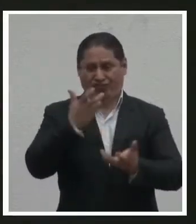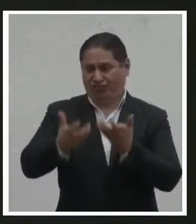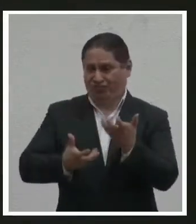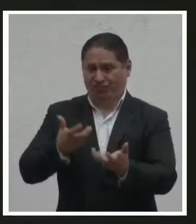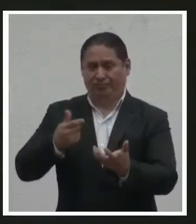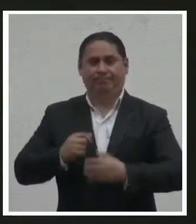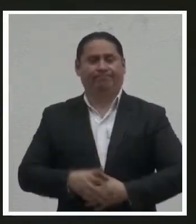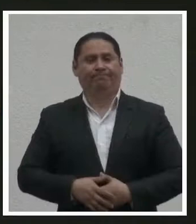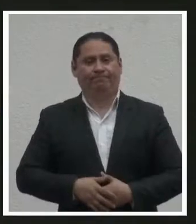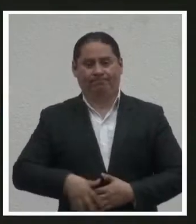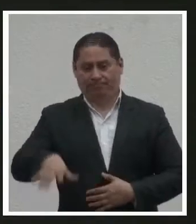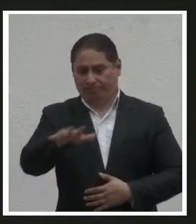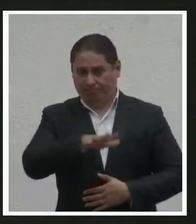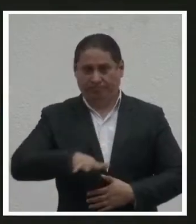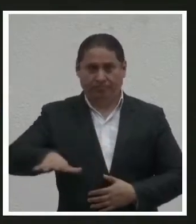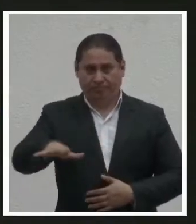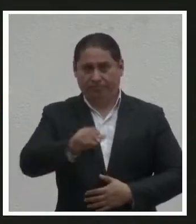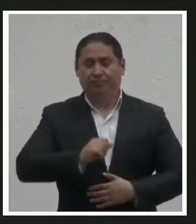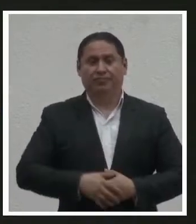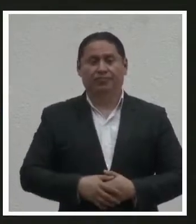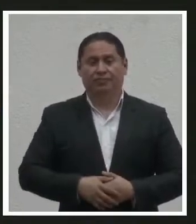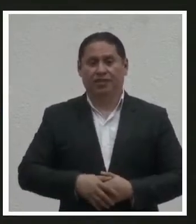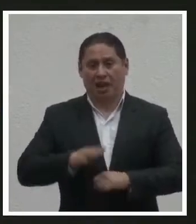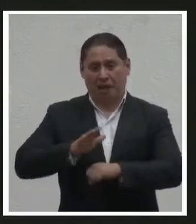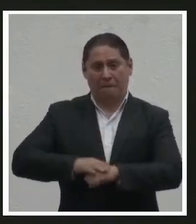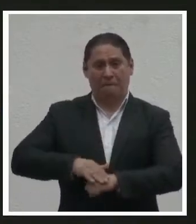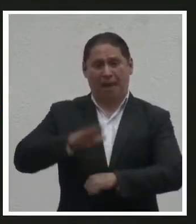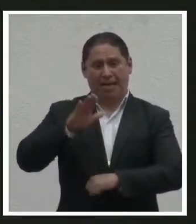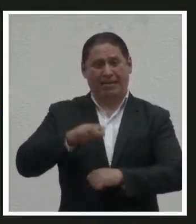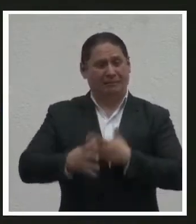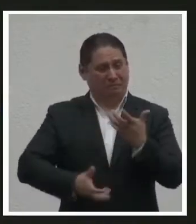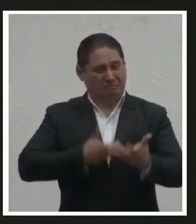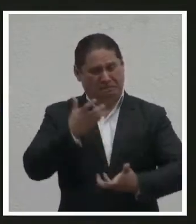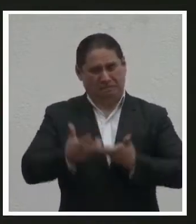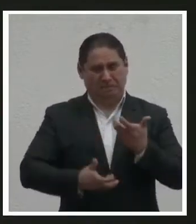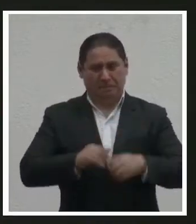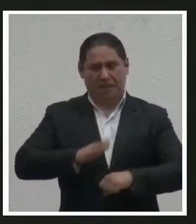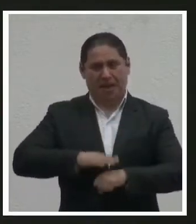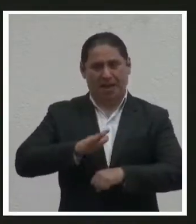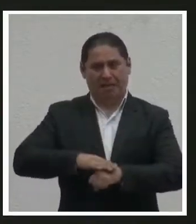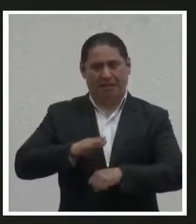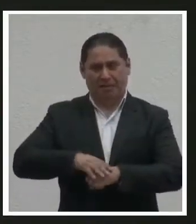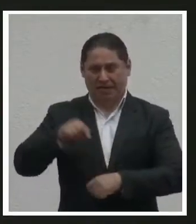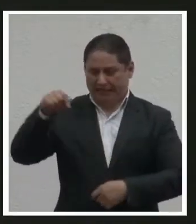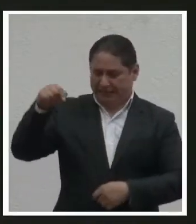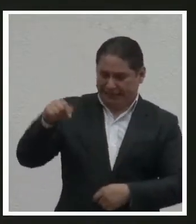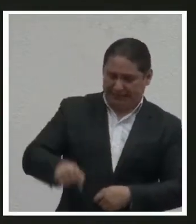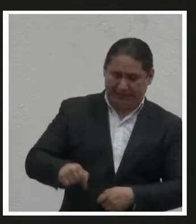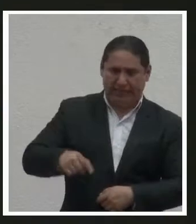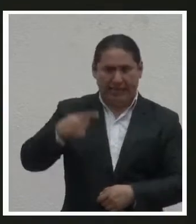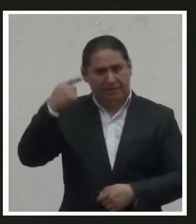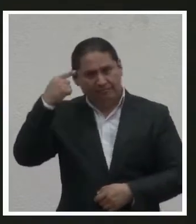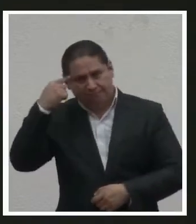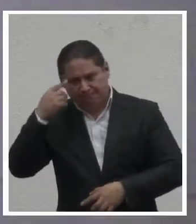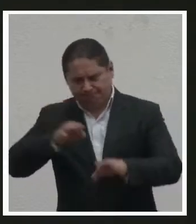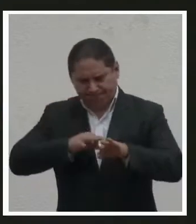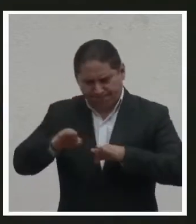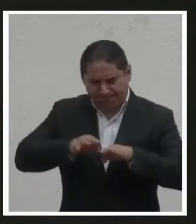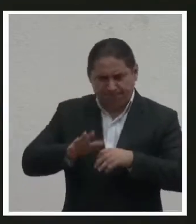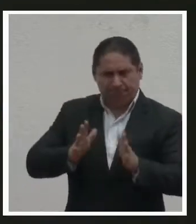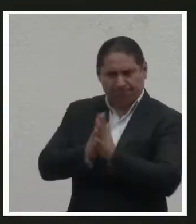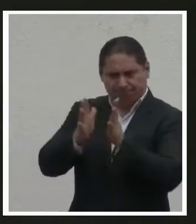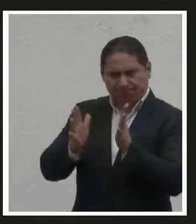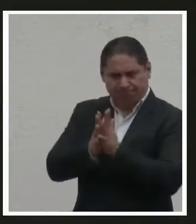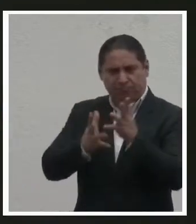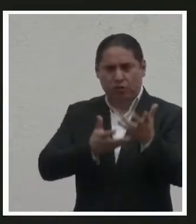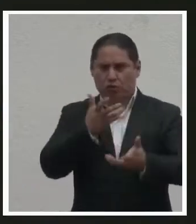Nuestra región Valle Zoques es una de las más vulnerables y en donde se han centrado las estrategias y trabajos de combate a